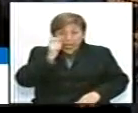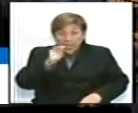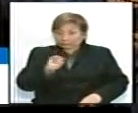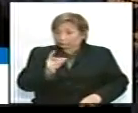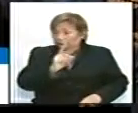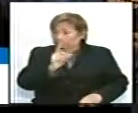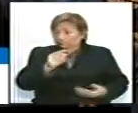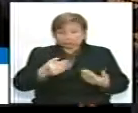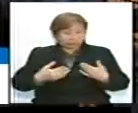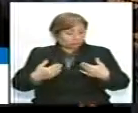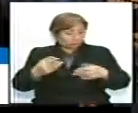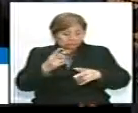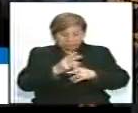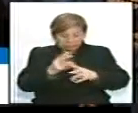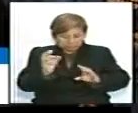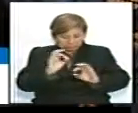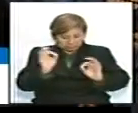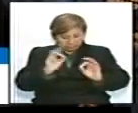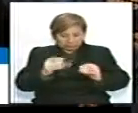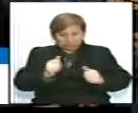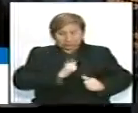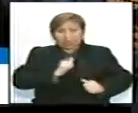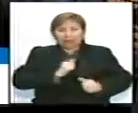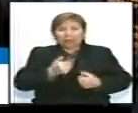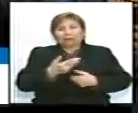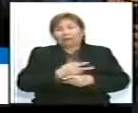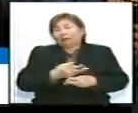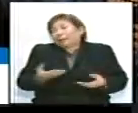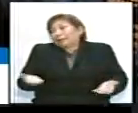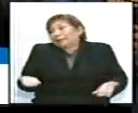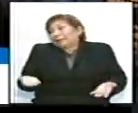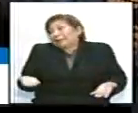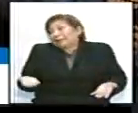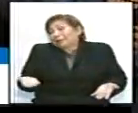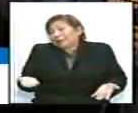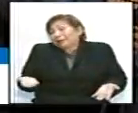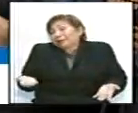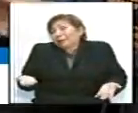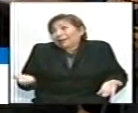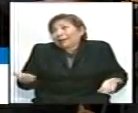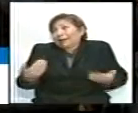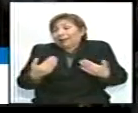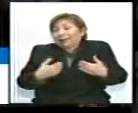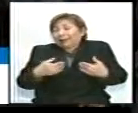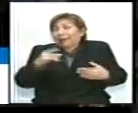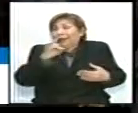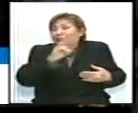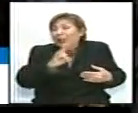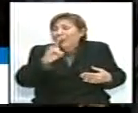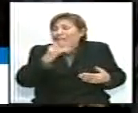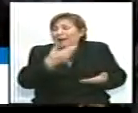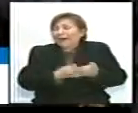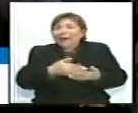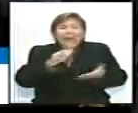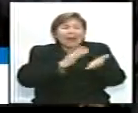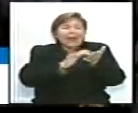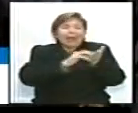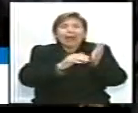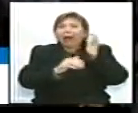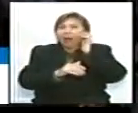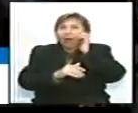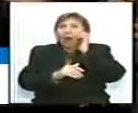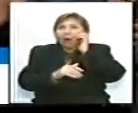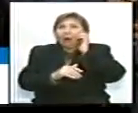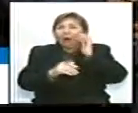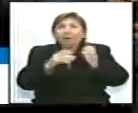que no nos puede cuidar y que no se puede ni siquiera cuidar a sí mismo. Claro, los policías tienen que usar sus teléfonos celulares, y ahí